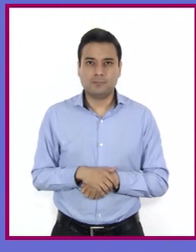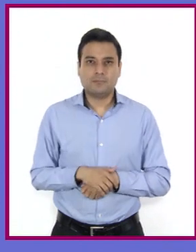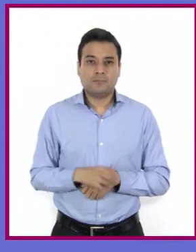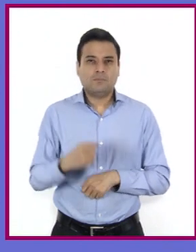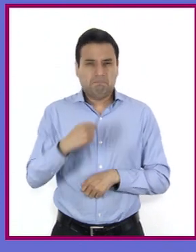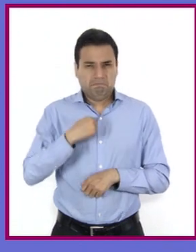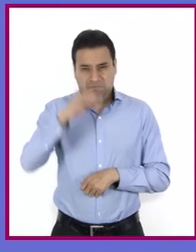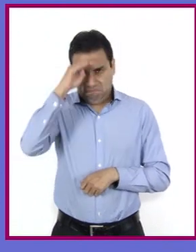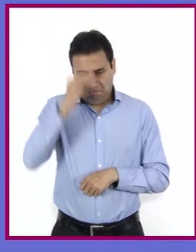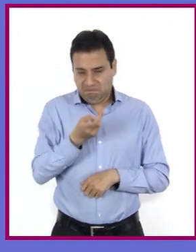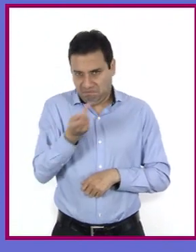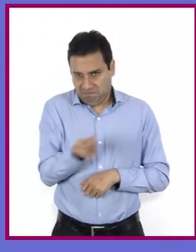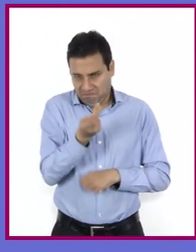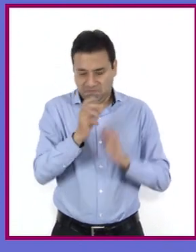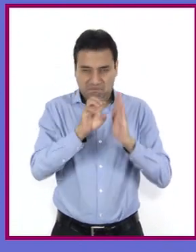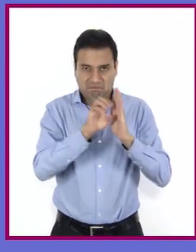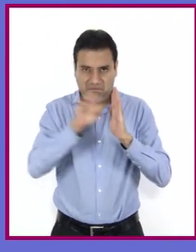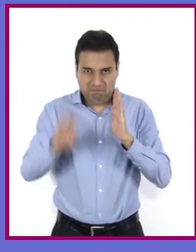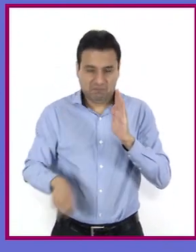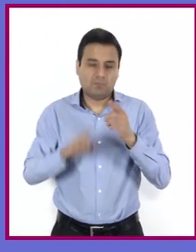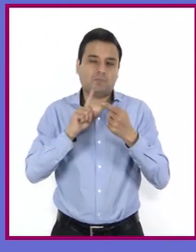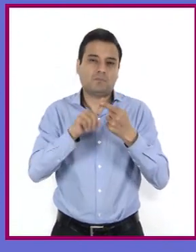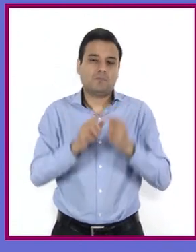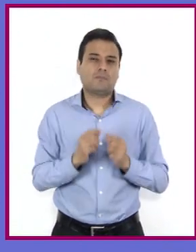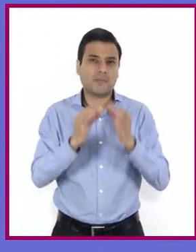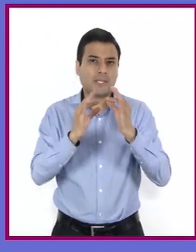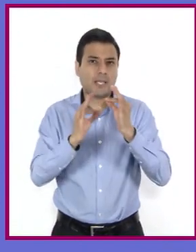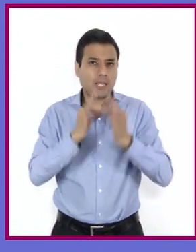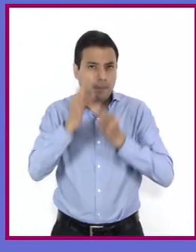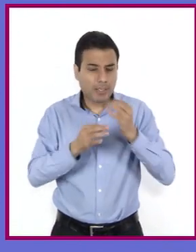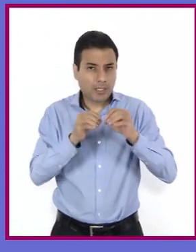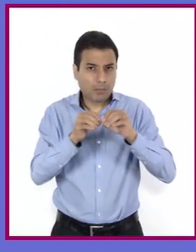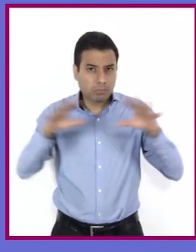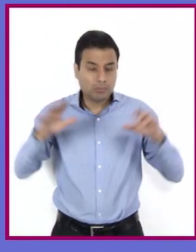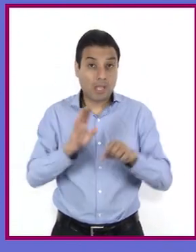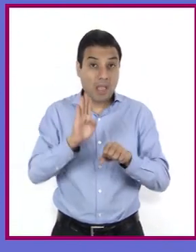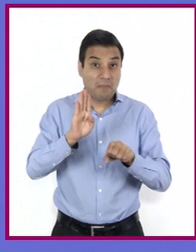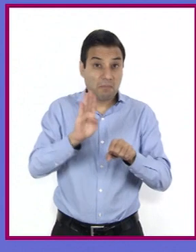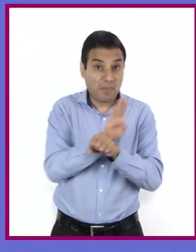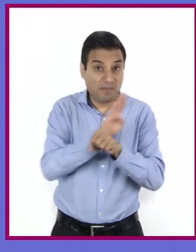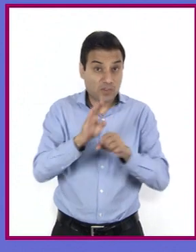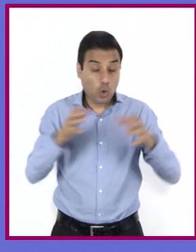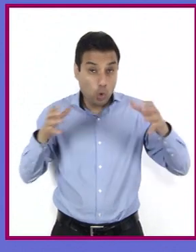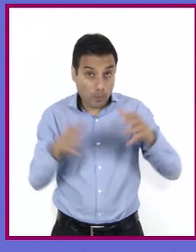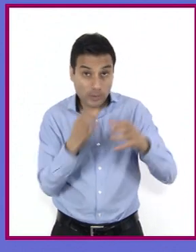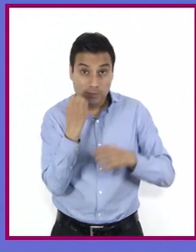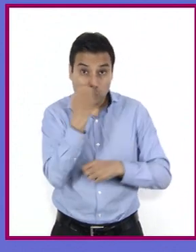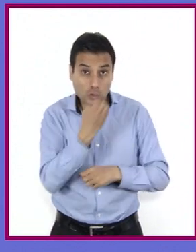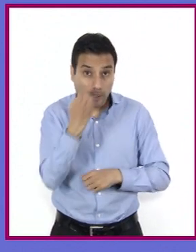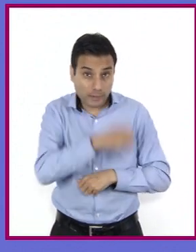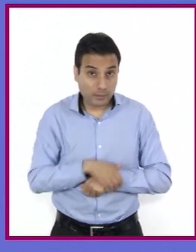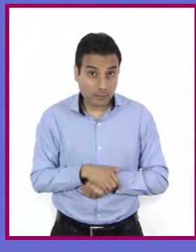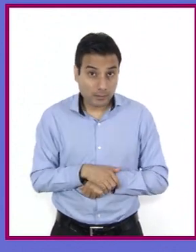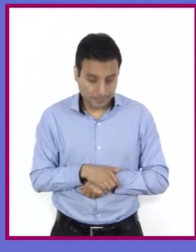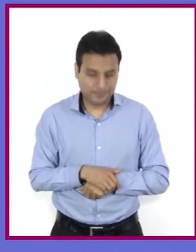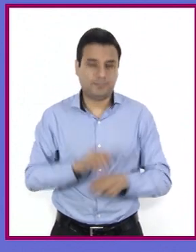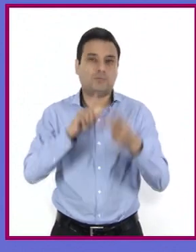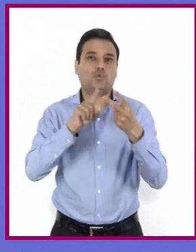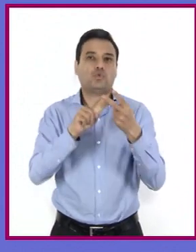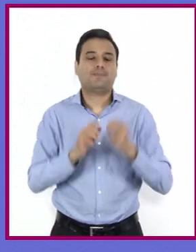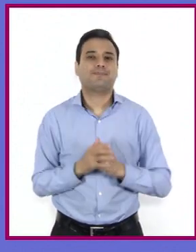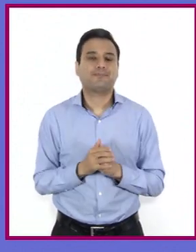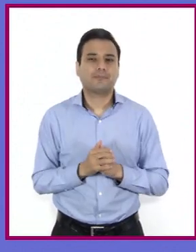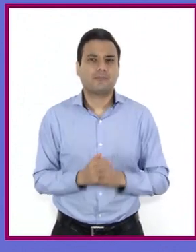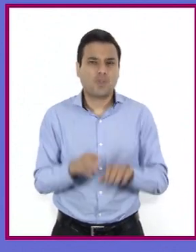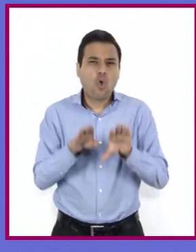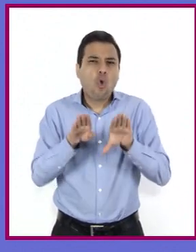algunas preguntas. 1. ¿La campaña promueve un beneficio para la comunidad escolar? 2. ¿Cómo